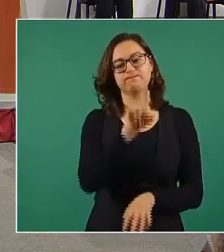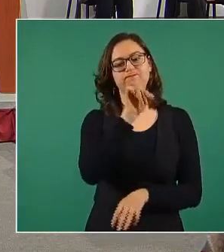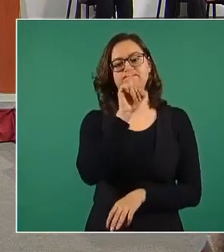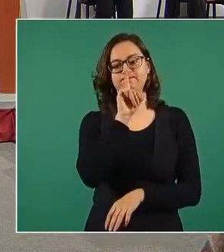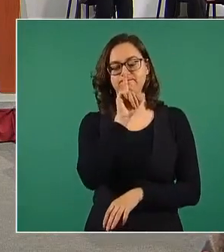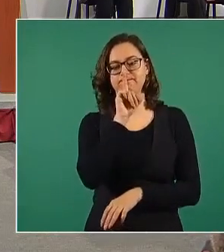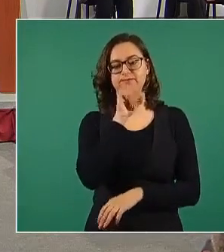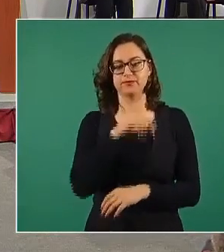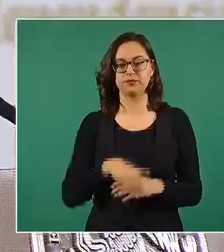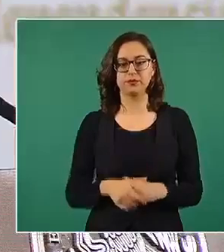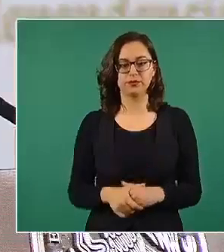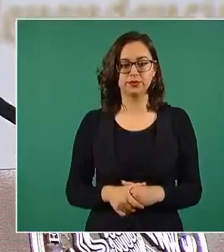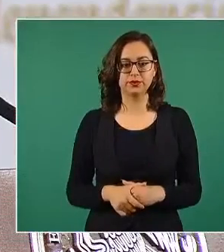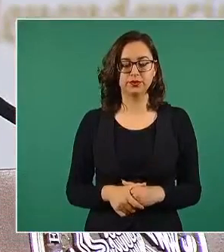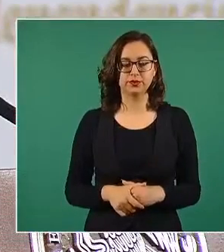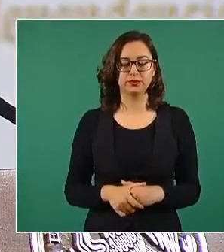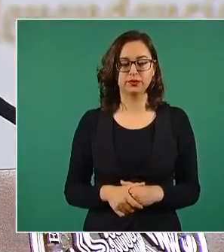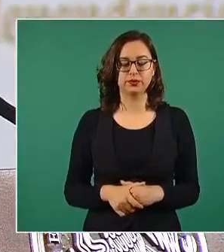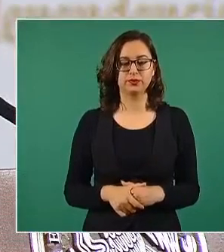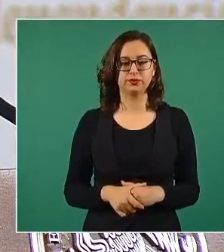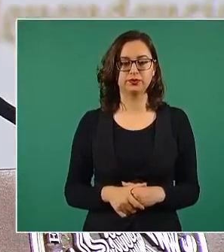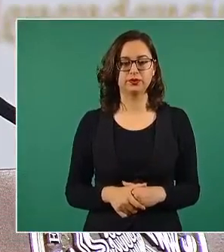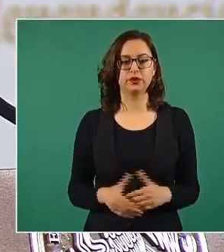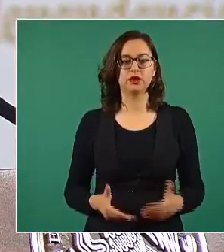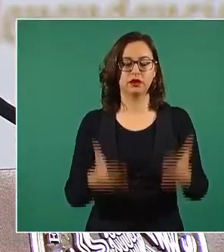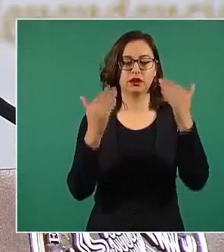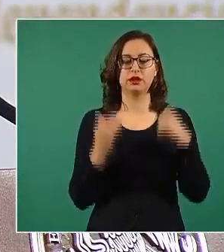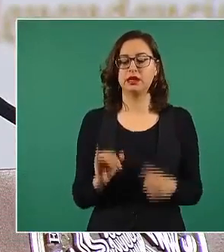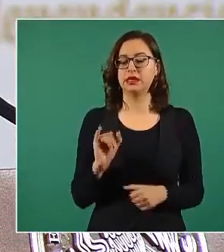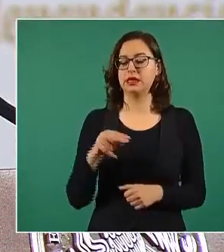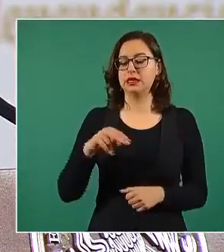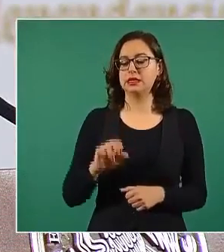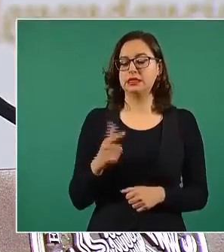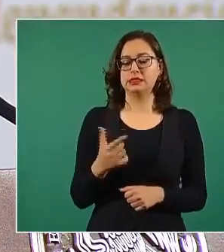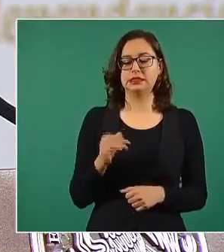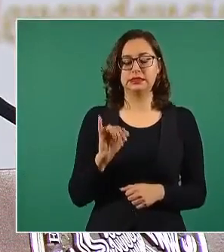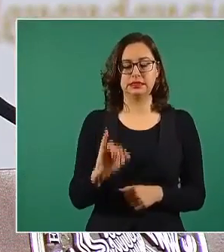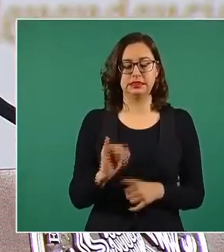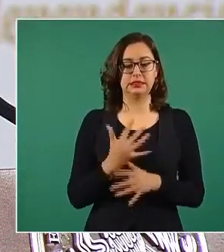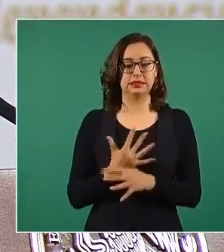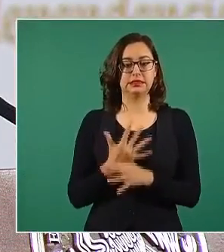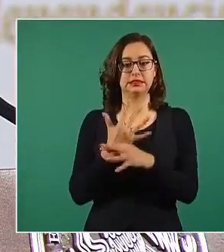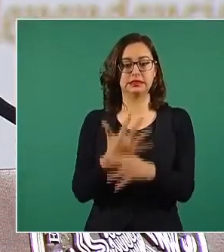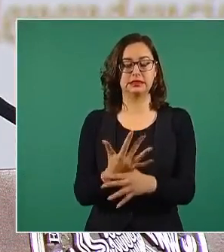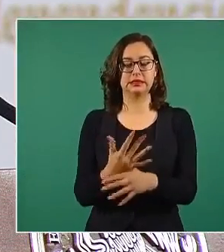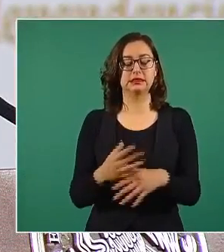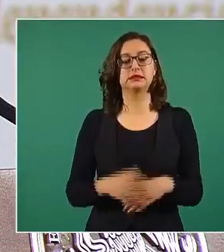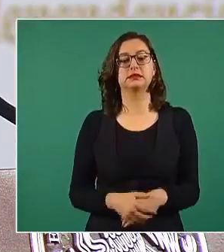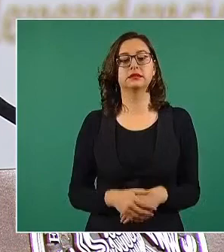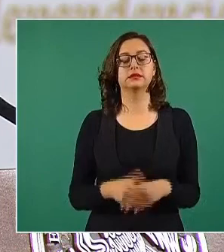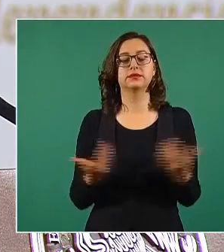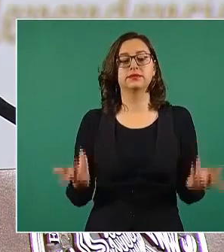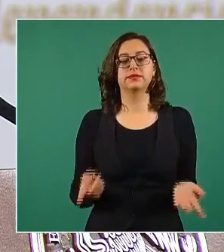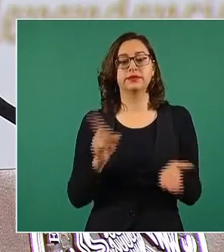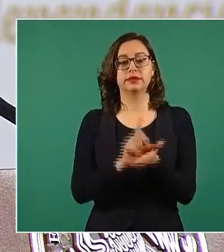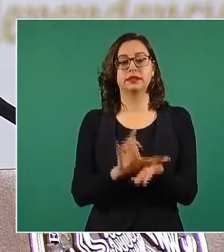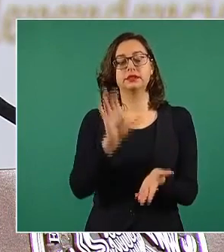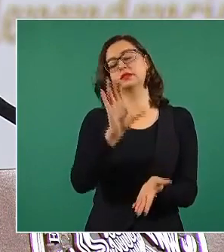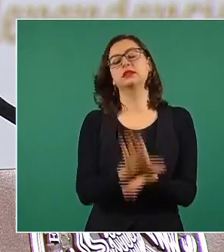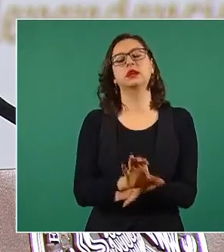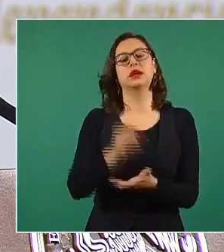que lo requieren. También el censo de INEGI nos habla de que la discapacidad intelectual representa